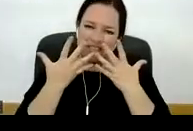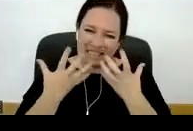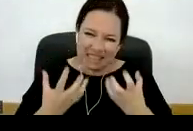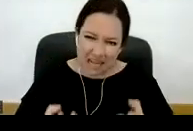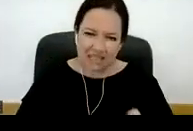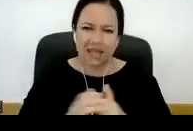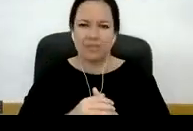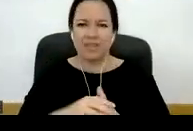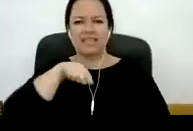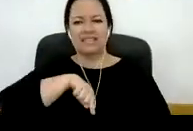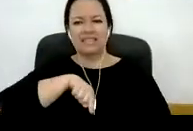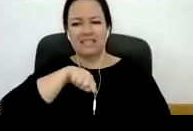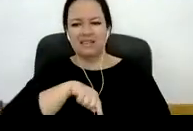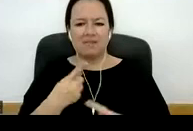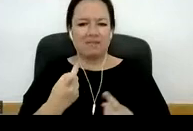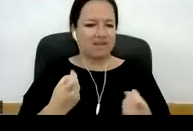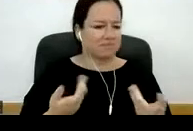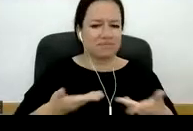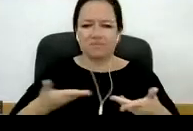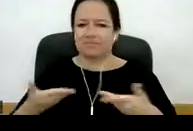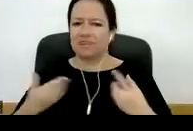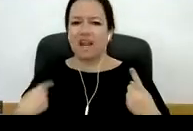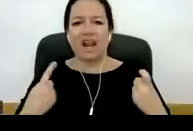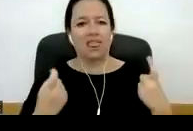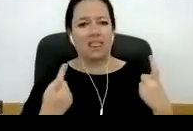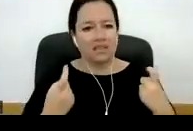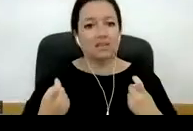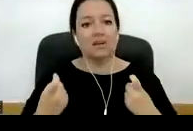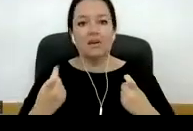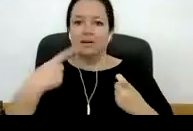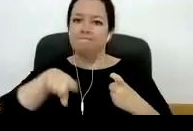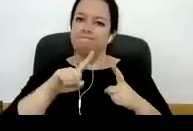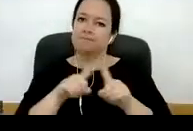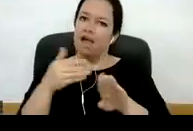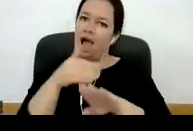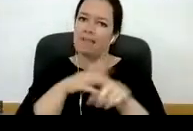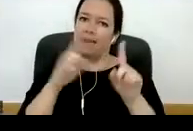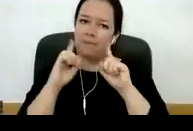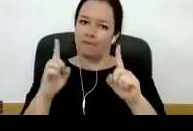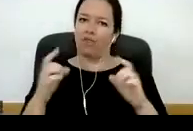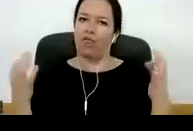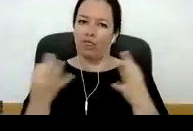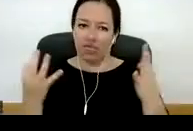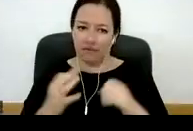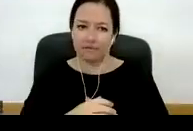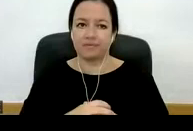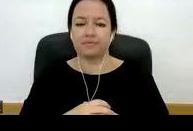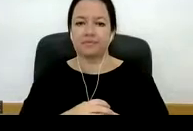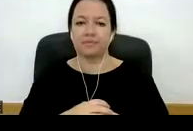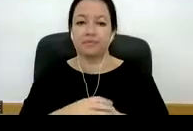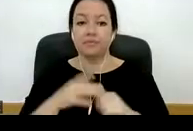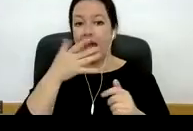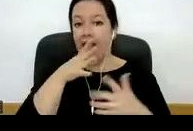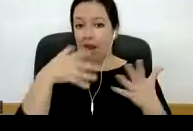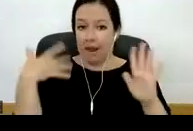cierta sensación de dependencia, y que deberíamos prevenir de alguna forma. Por órganos y sistemas, y